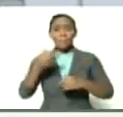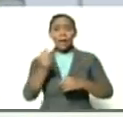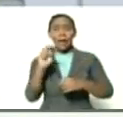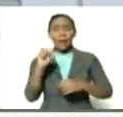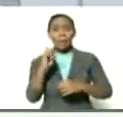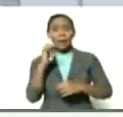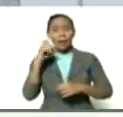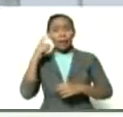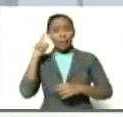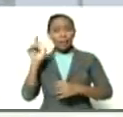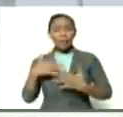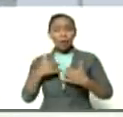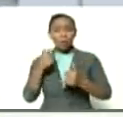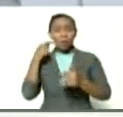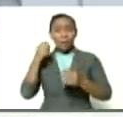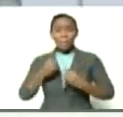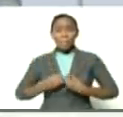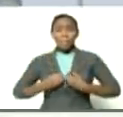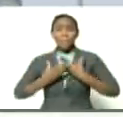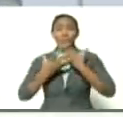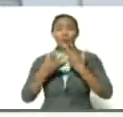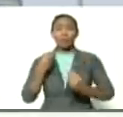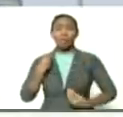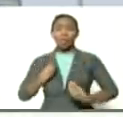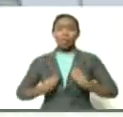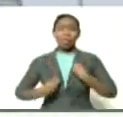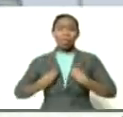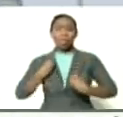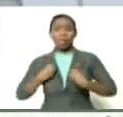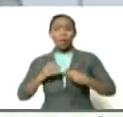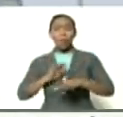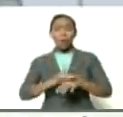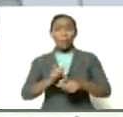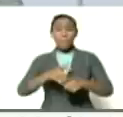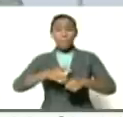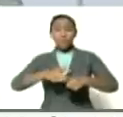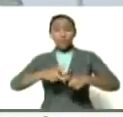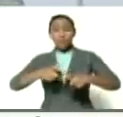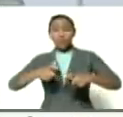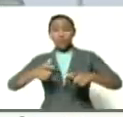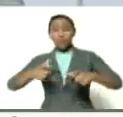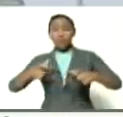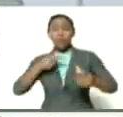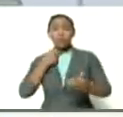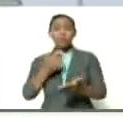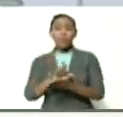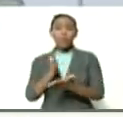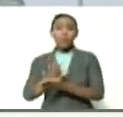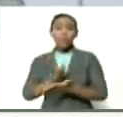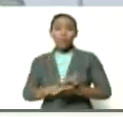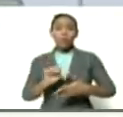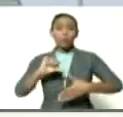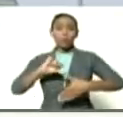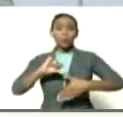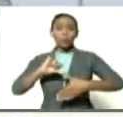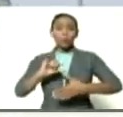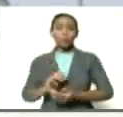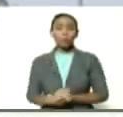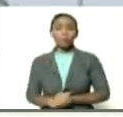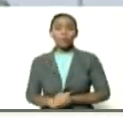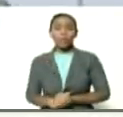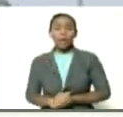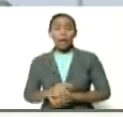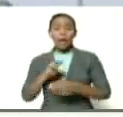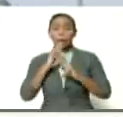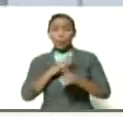expresó su profunda preocupación por el incremento de casos y de fallecidos en Sudamérica. ¿Resultado